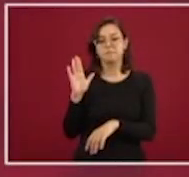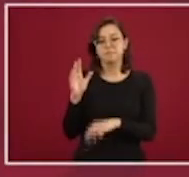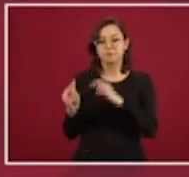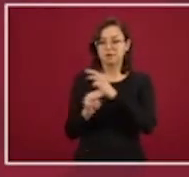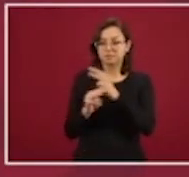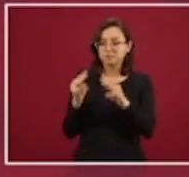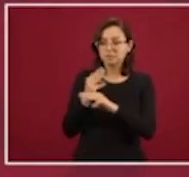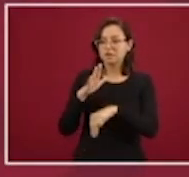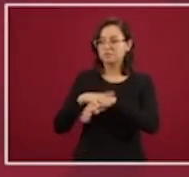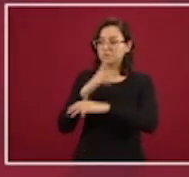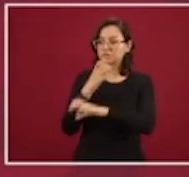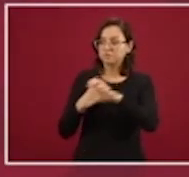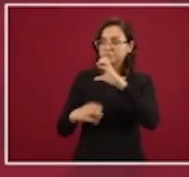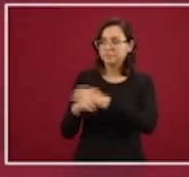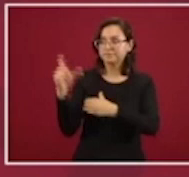más equipos